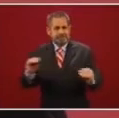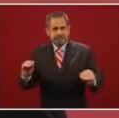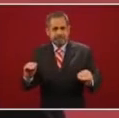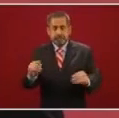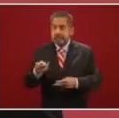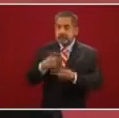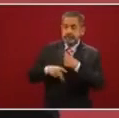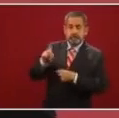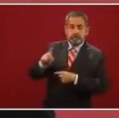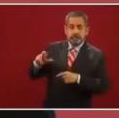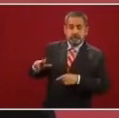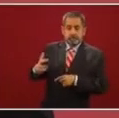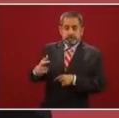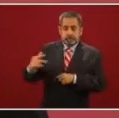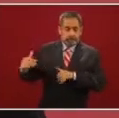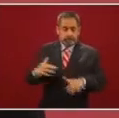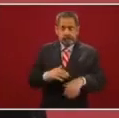río Colorado. En total hay